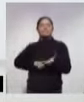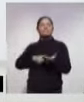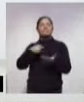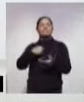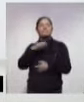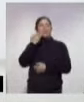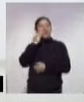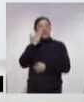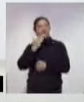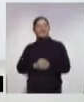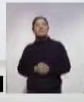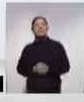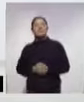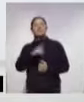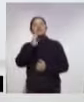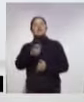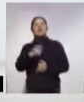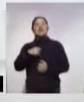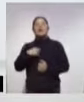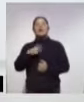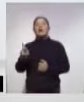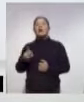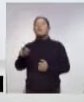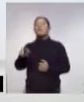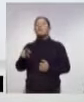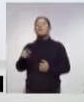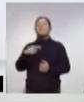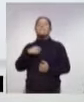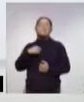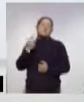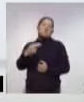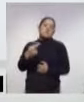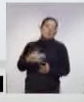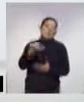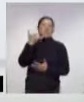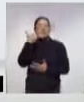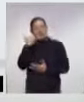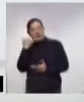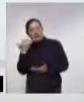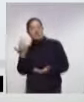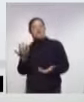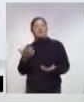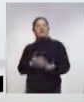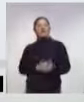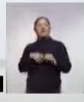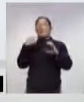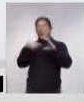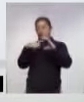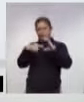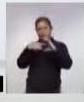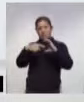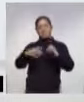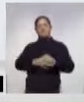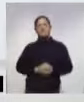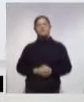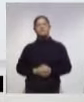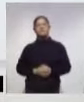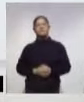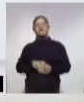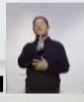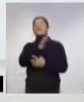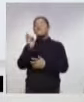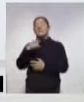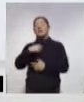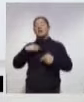decir, que no tengamos público datos personales como son nombre, correo electrónico, fecha